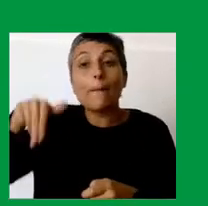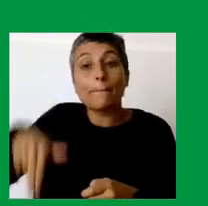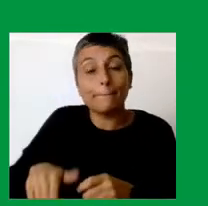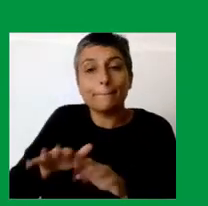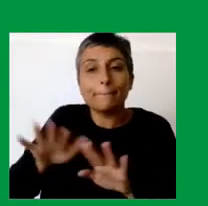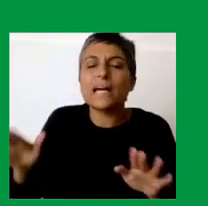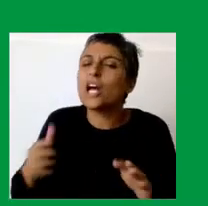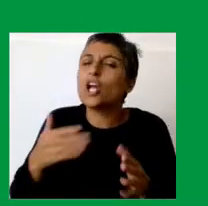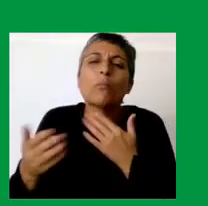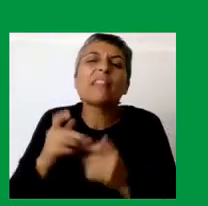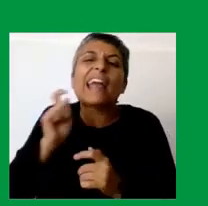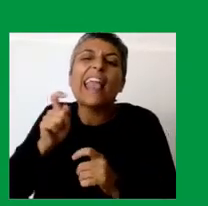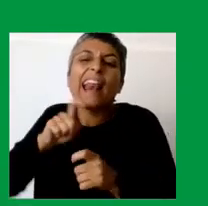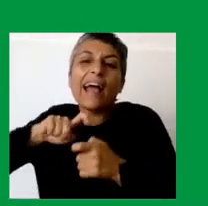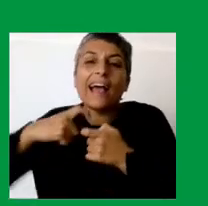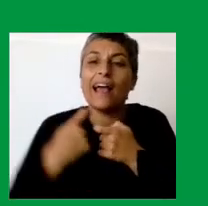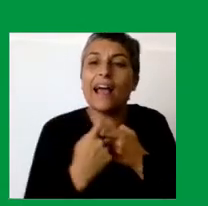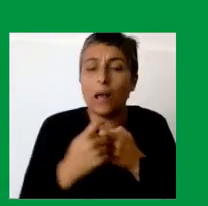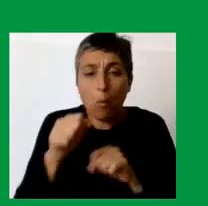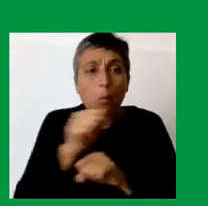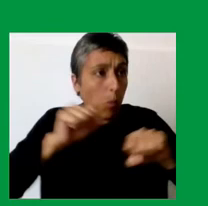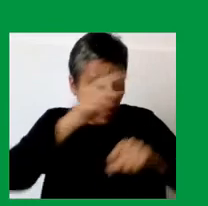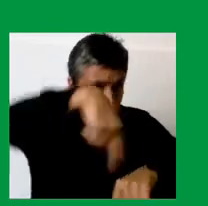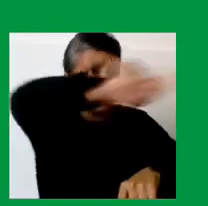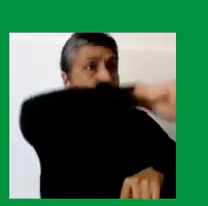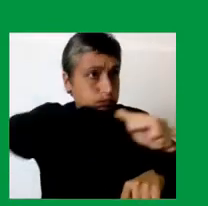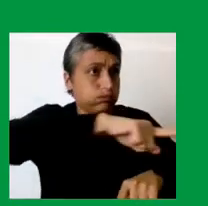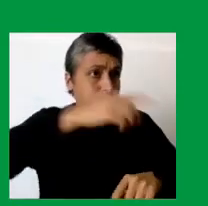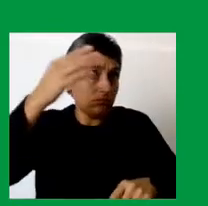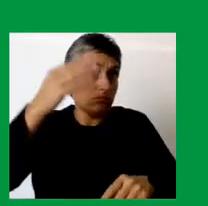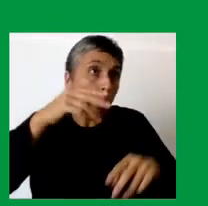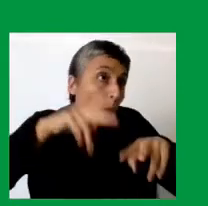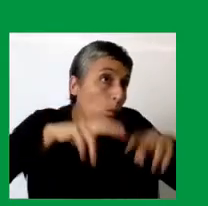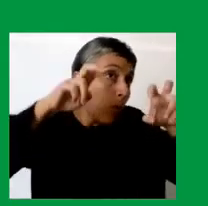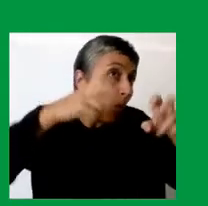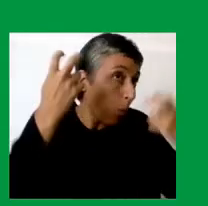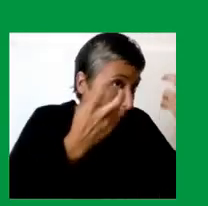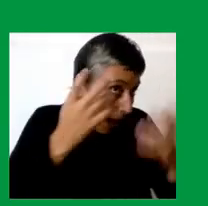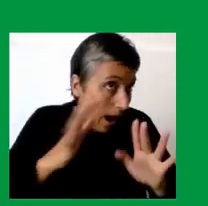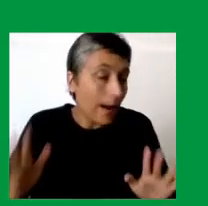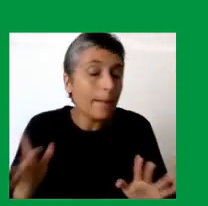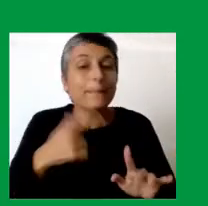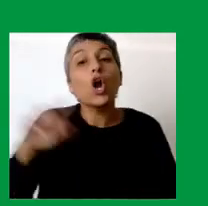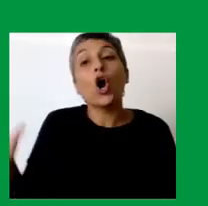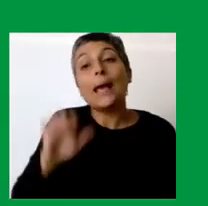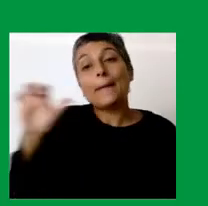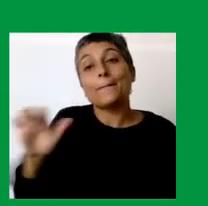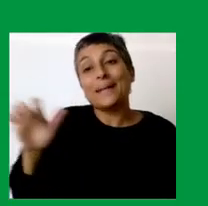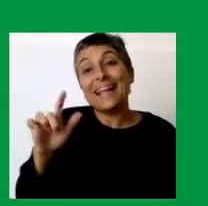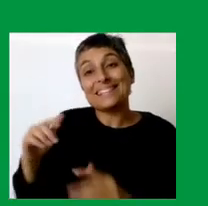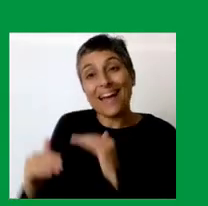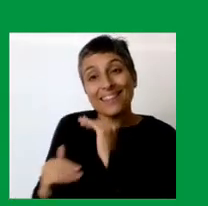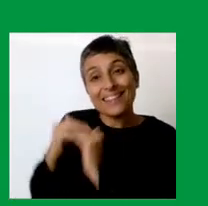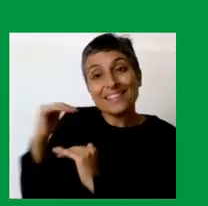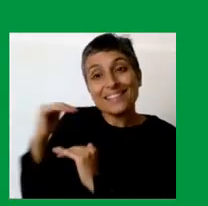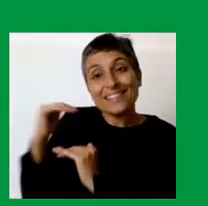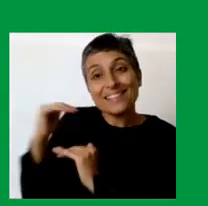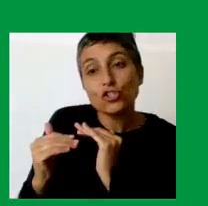conforma, se puede averiguar, lo sabemos, pero digo, es importante saber que las empresas que desarrollan